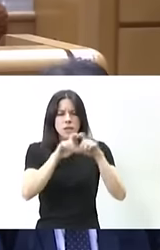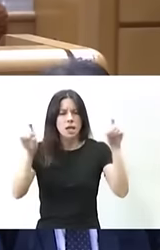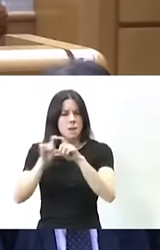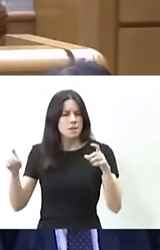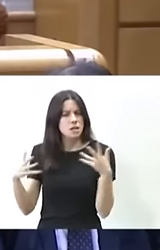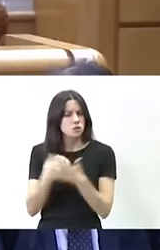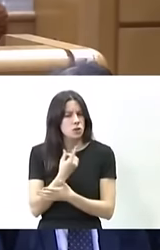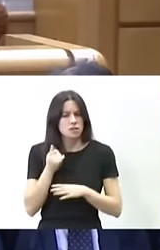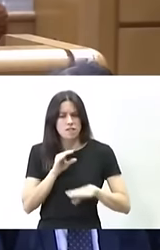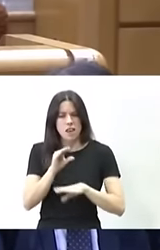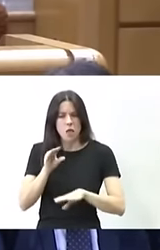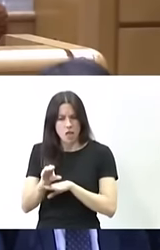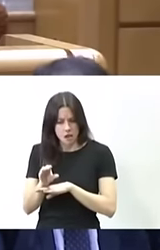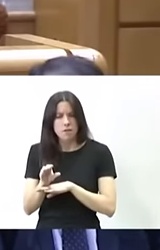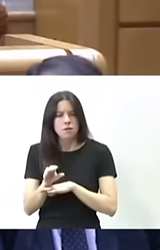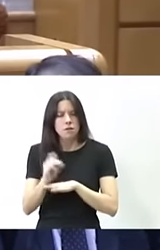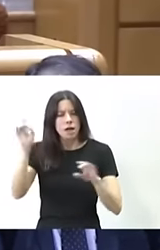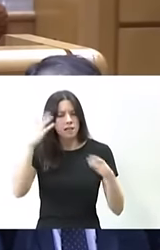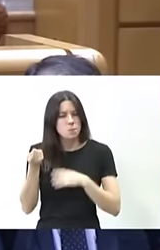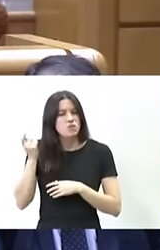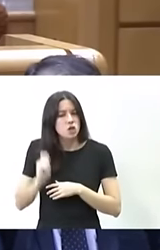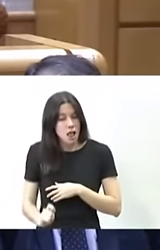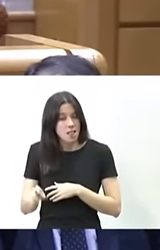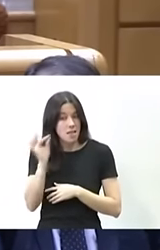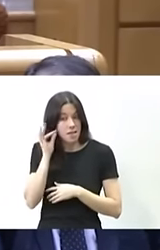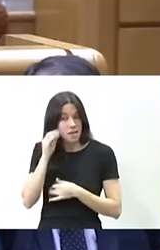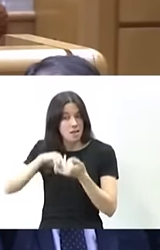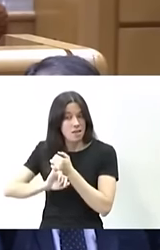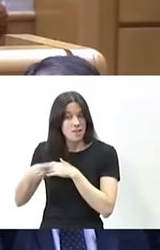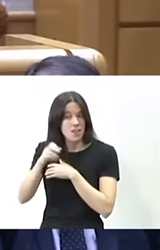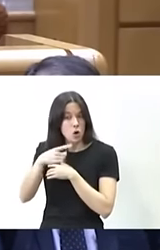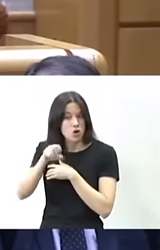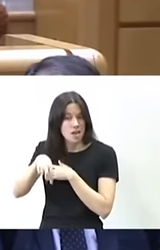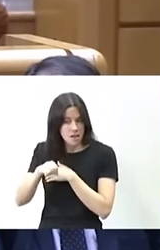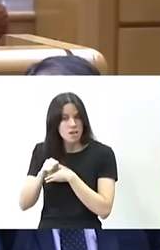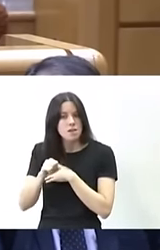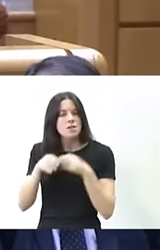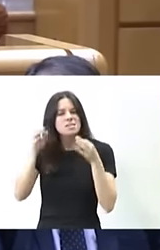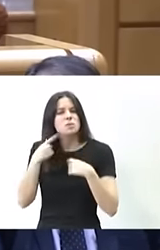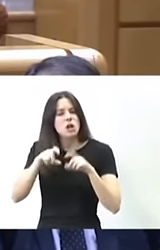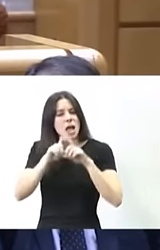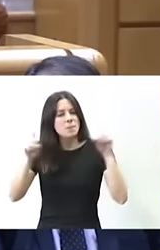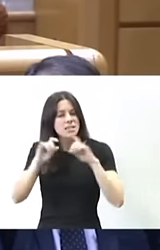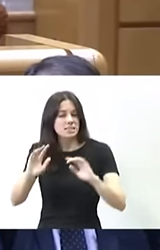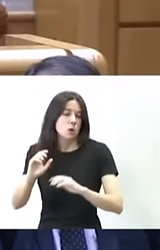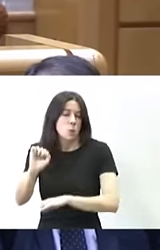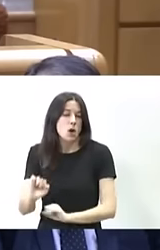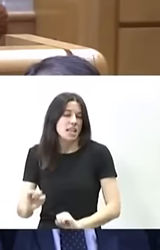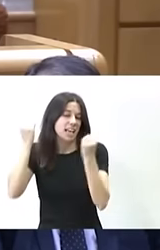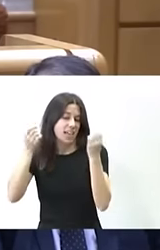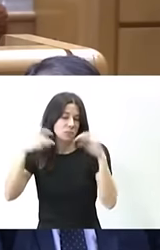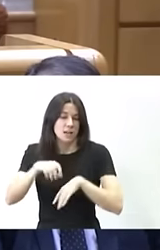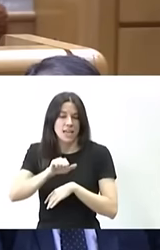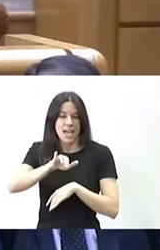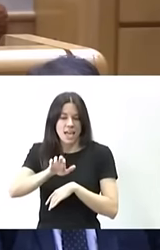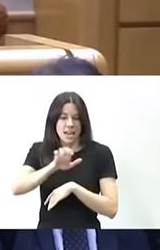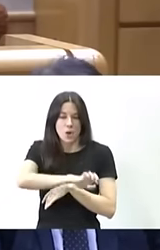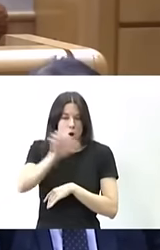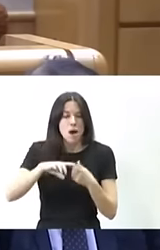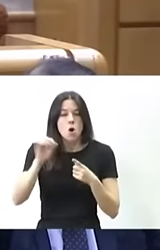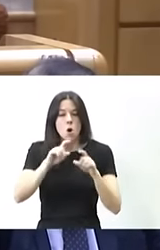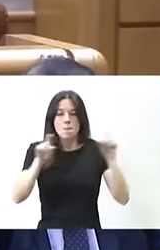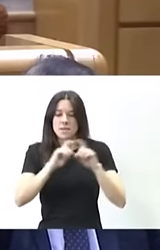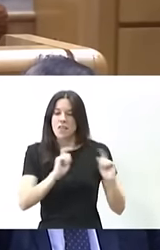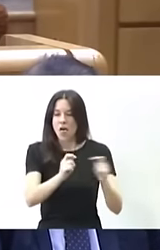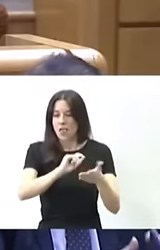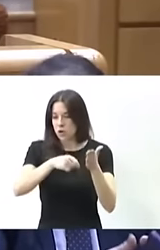que financian la actividad profesional de la señora Begoña Gómez son o empresas rescatadas como en Europa, o empresas adjudicatarias de contratos como las que acabo de